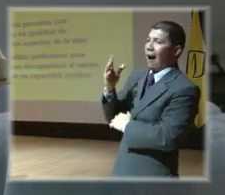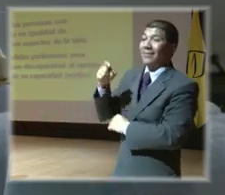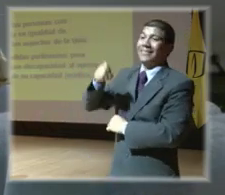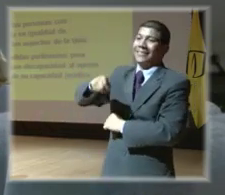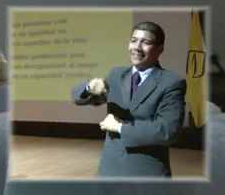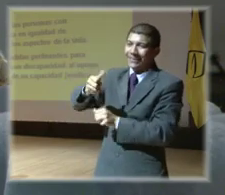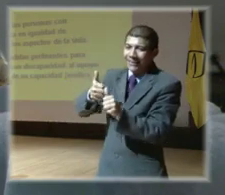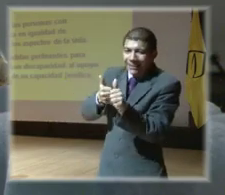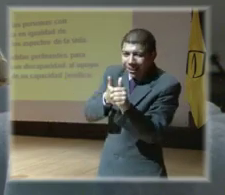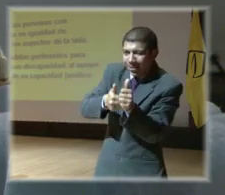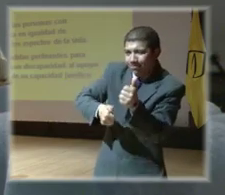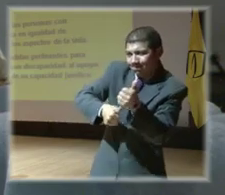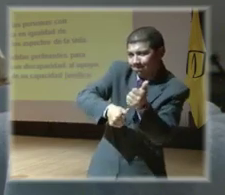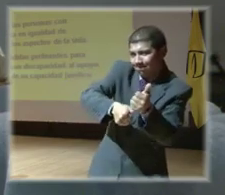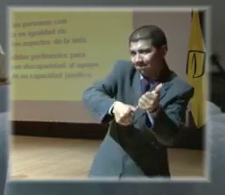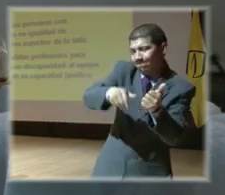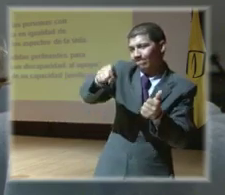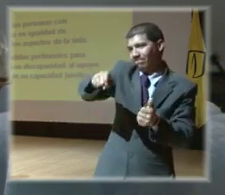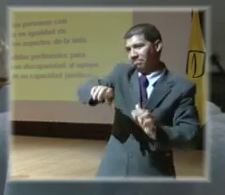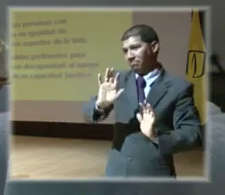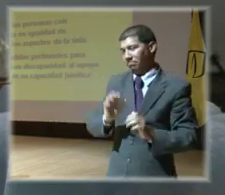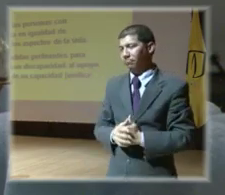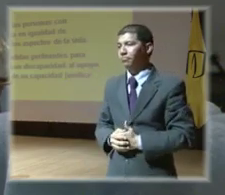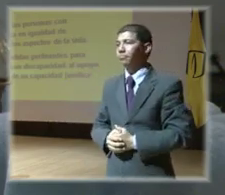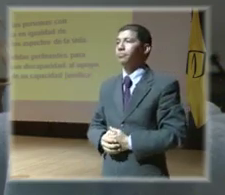potenciación de la autonomía. Esto trae el nuevo modelo, ¿no?